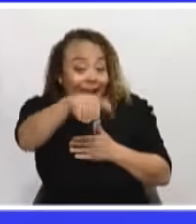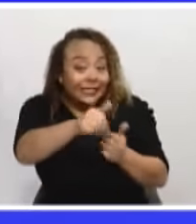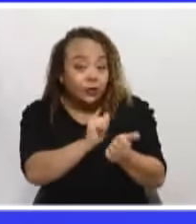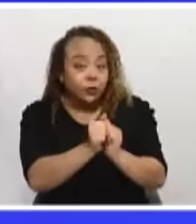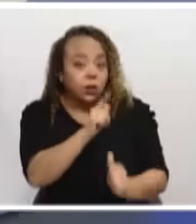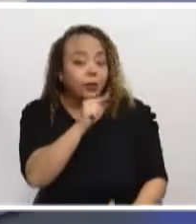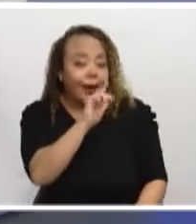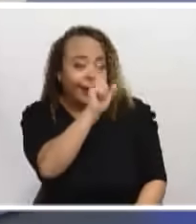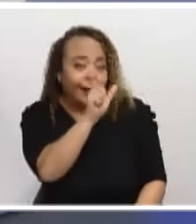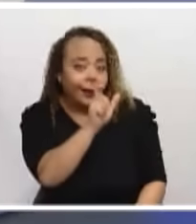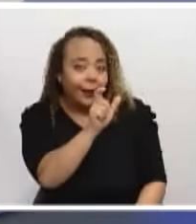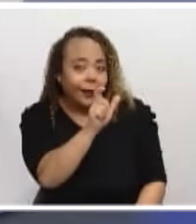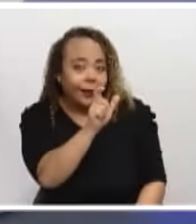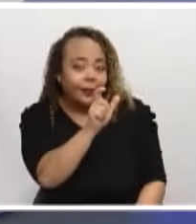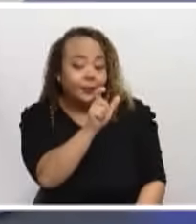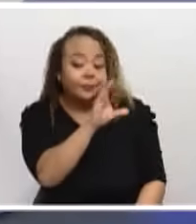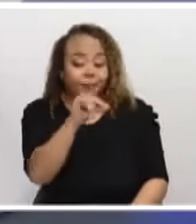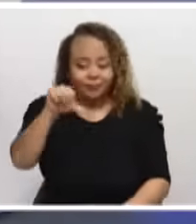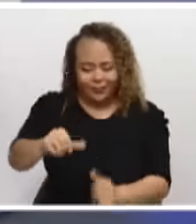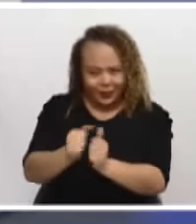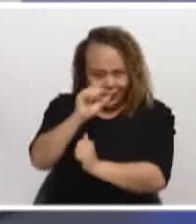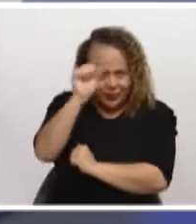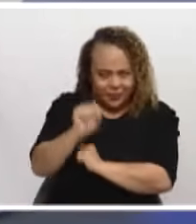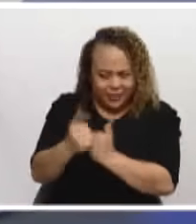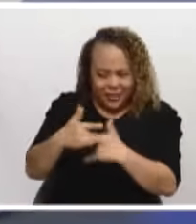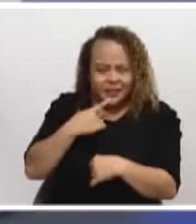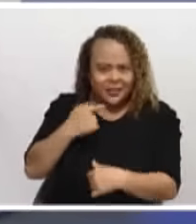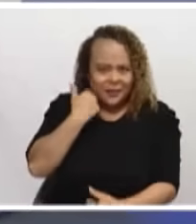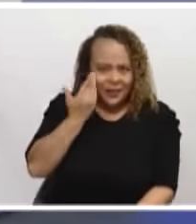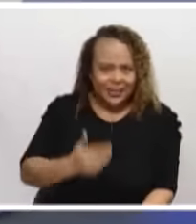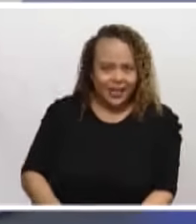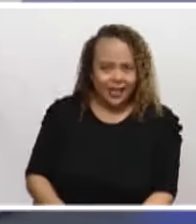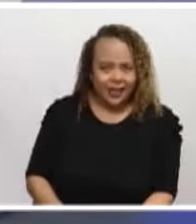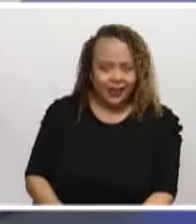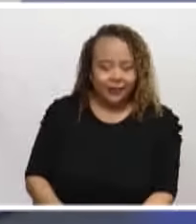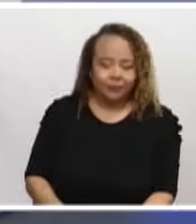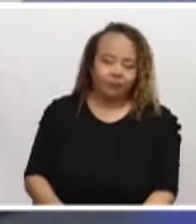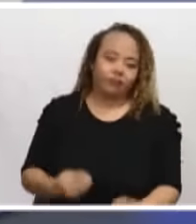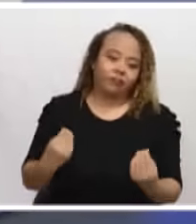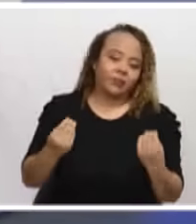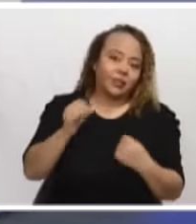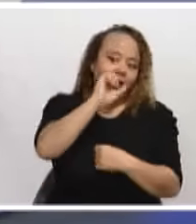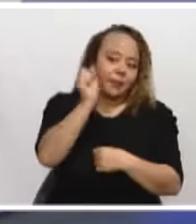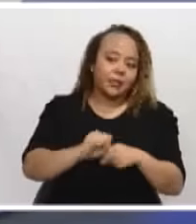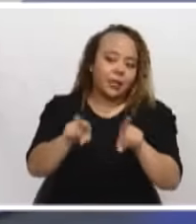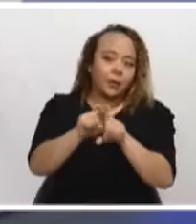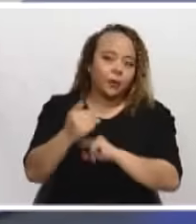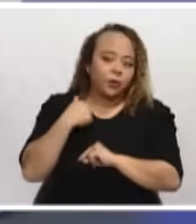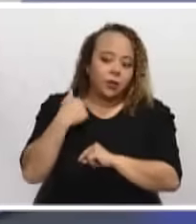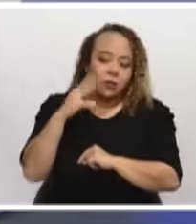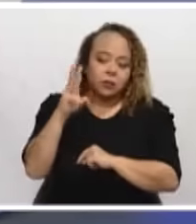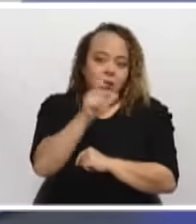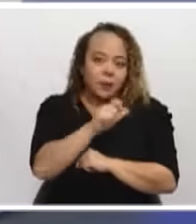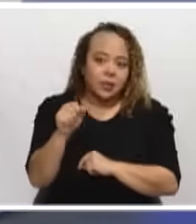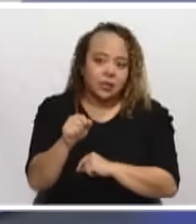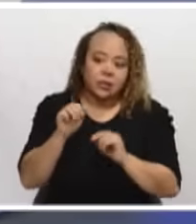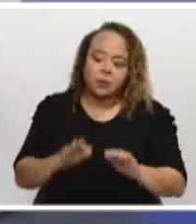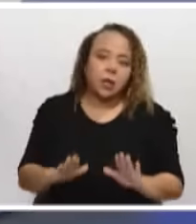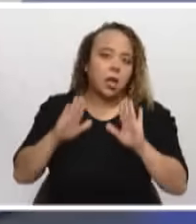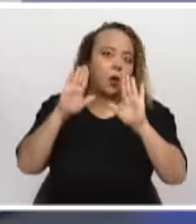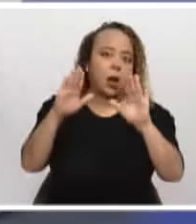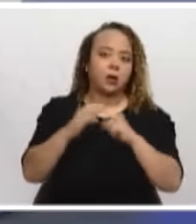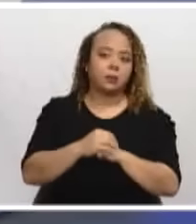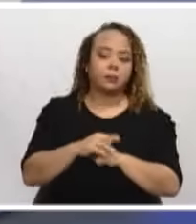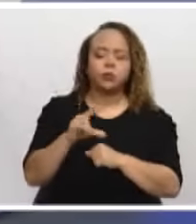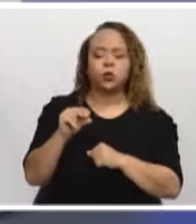torneo digo y que pierda con sapriza ya le van a decir vergüenza digo sapriza tampoco es que está teniendo un semestre espectacular